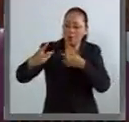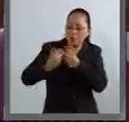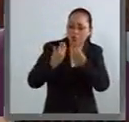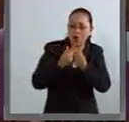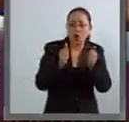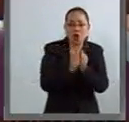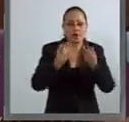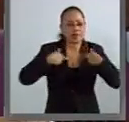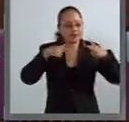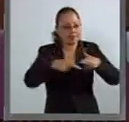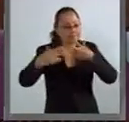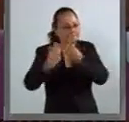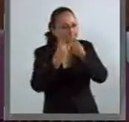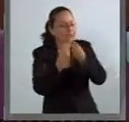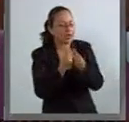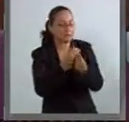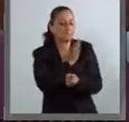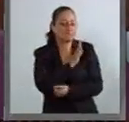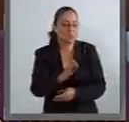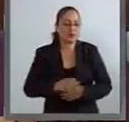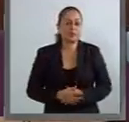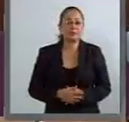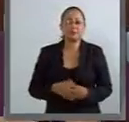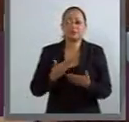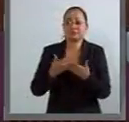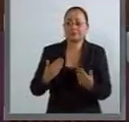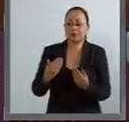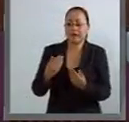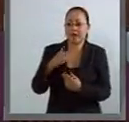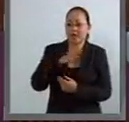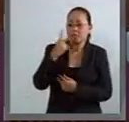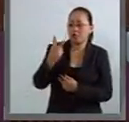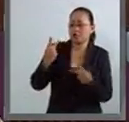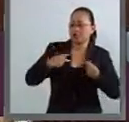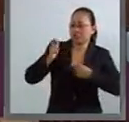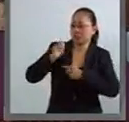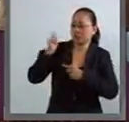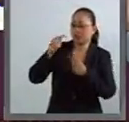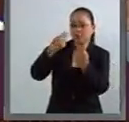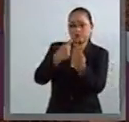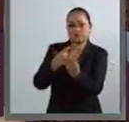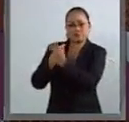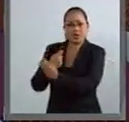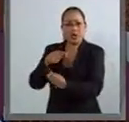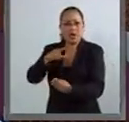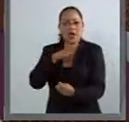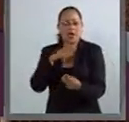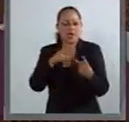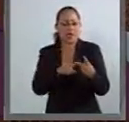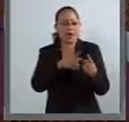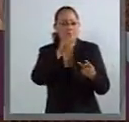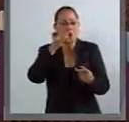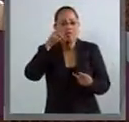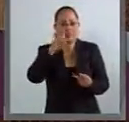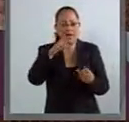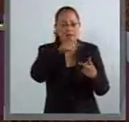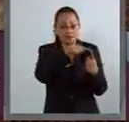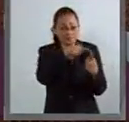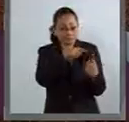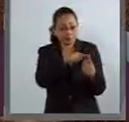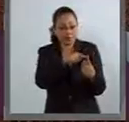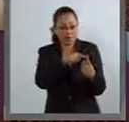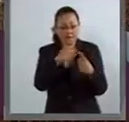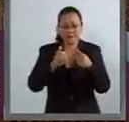representantes populares. Tenemos en este panel a dos expertos en el tema, Kenvir Puente, que por mucho tiempo ha